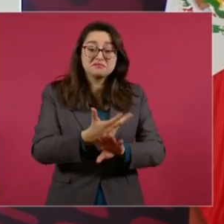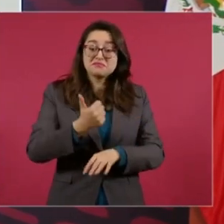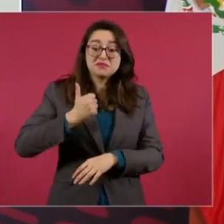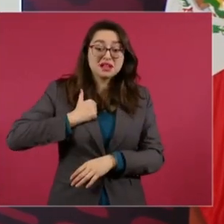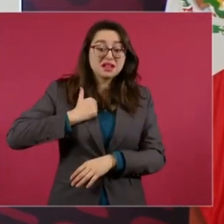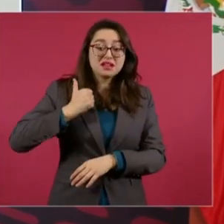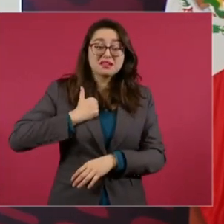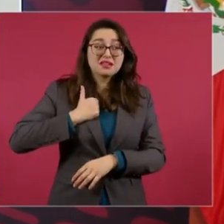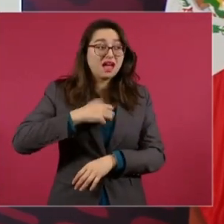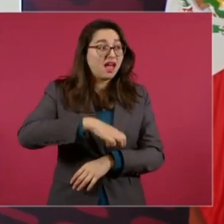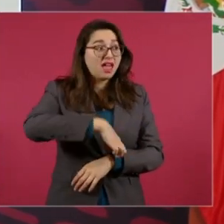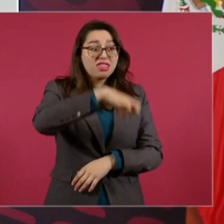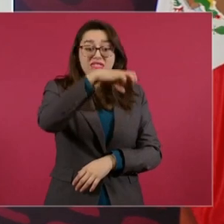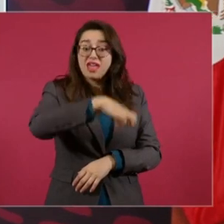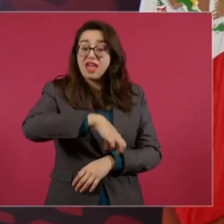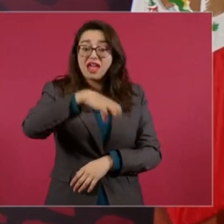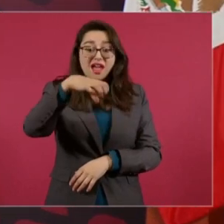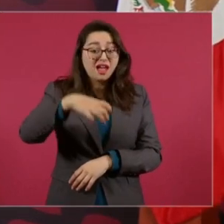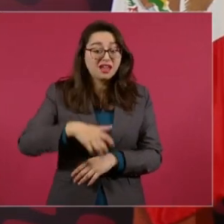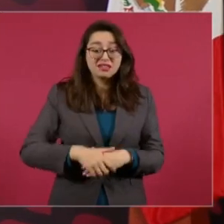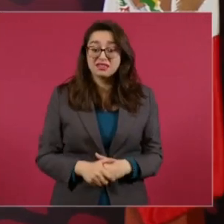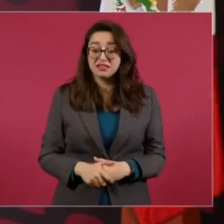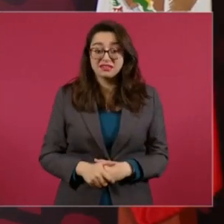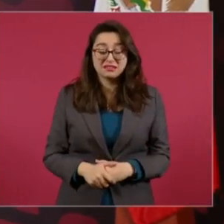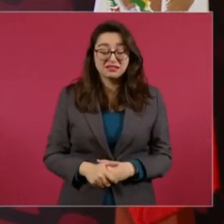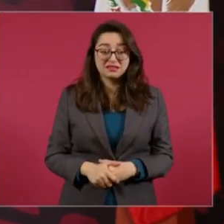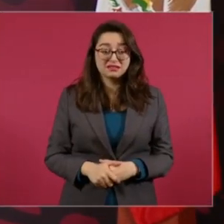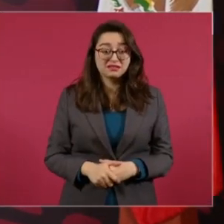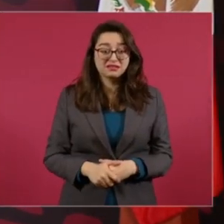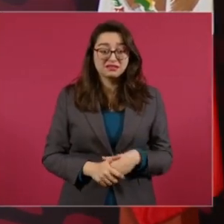Promedio de edad de los mexicanos